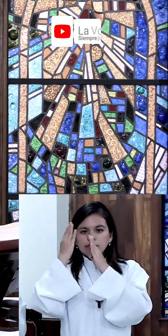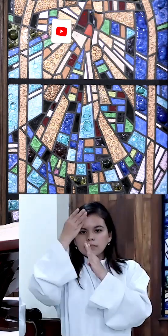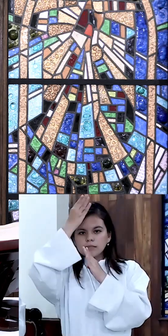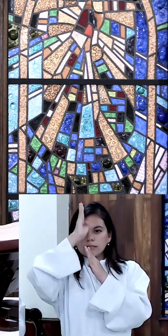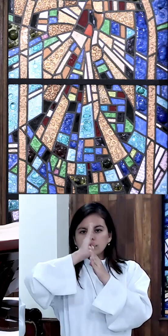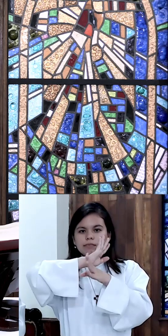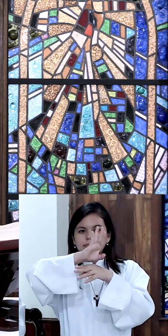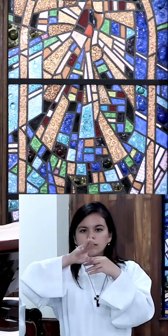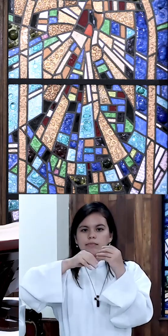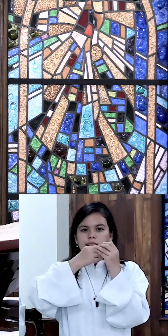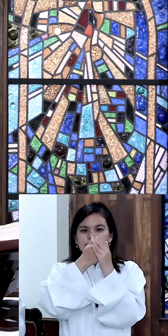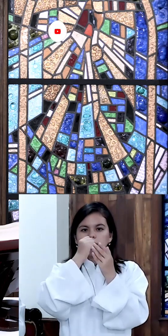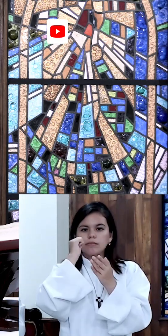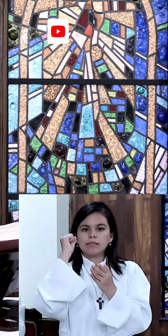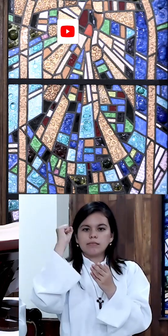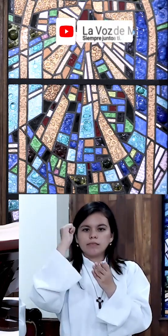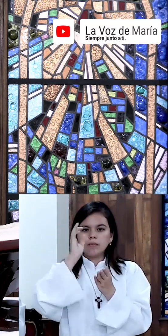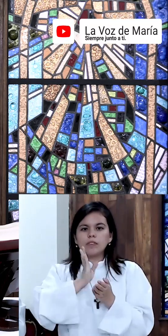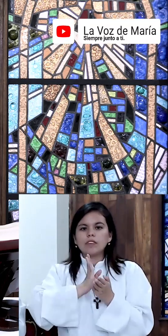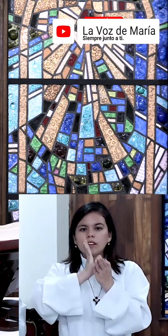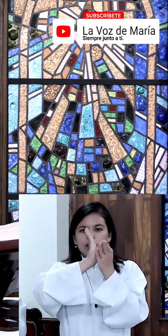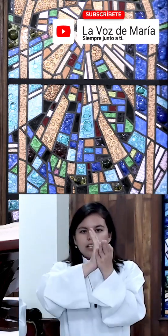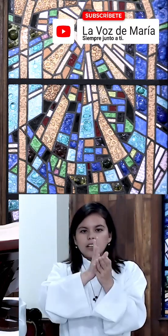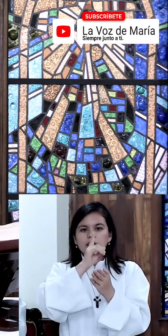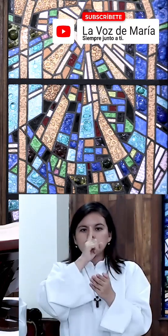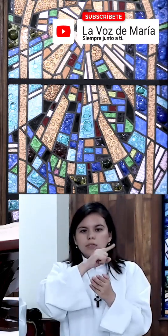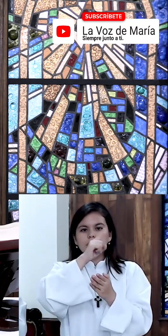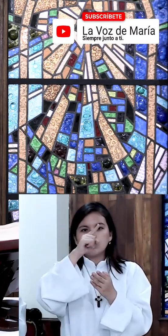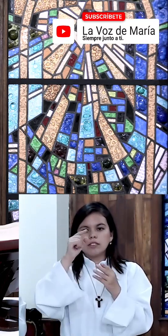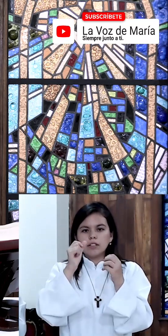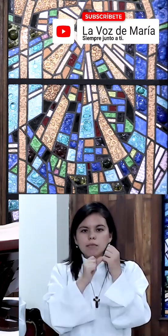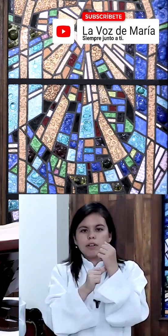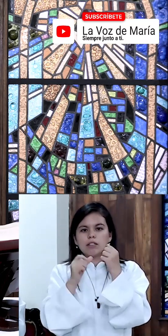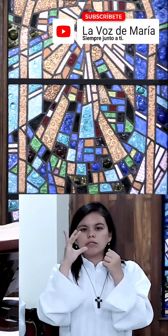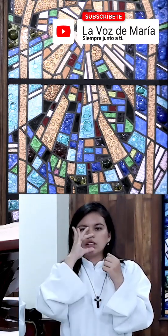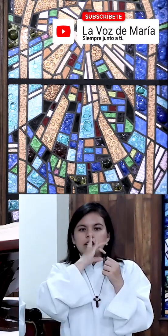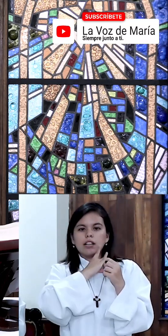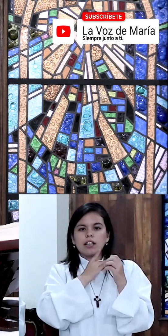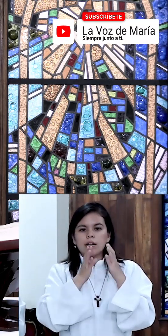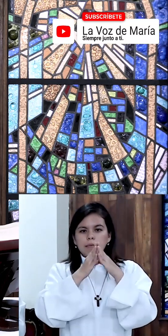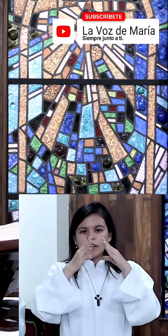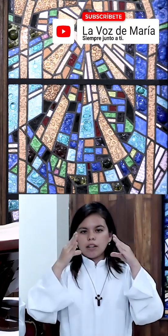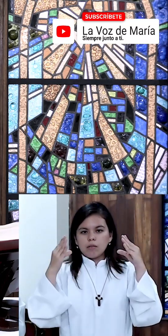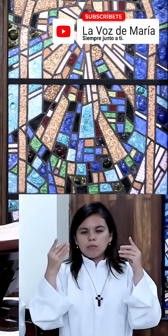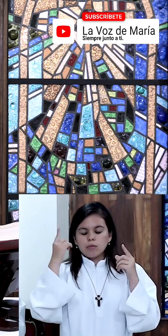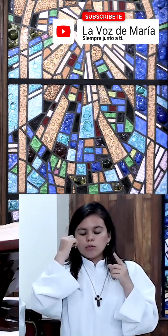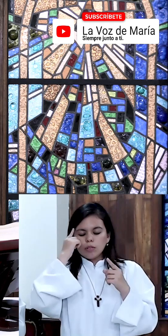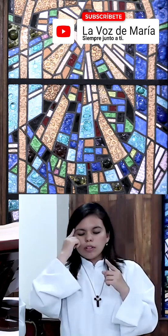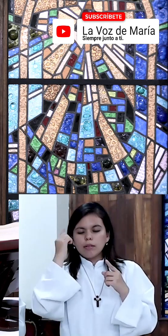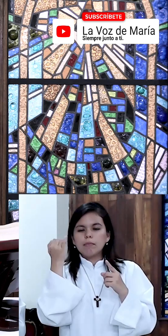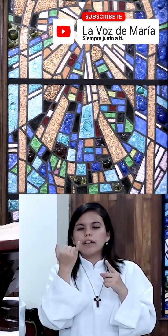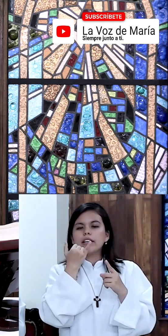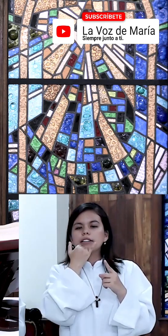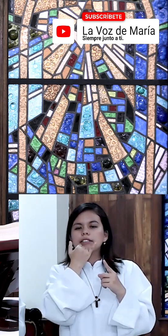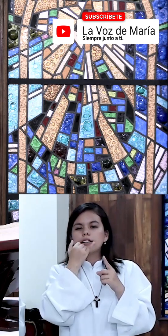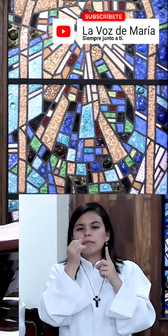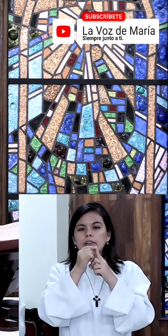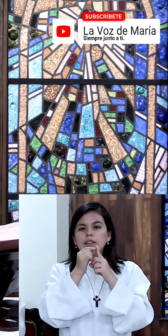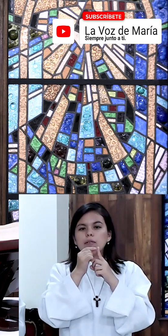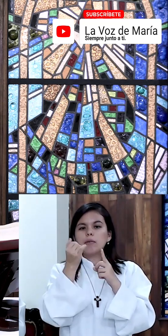Yo confieso ante Dios Todopoderoso y ante ustedes, hermanos, que he pecado mucho